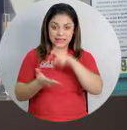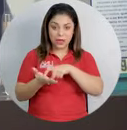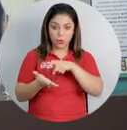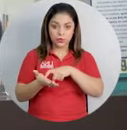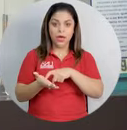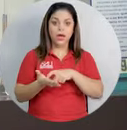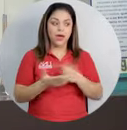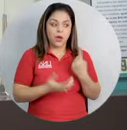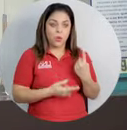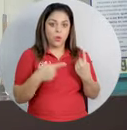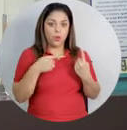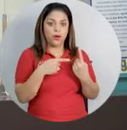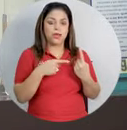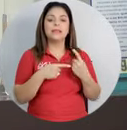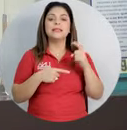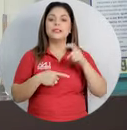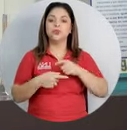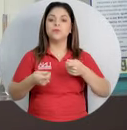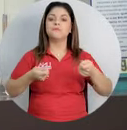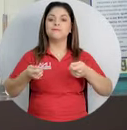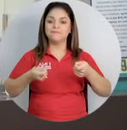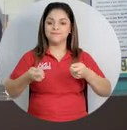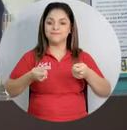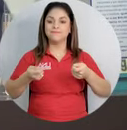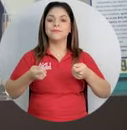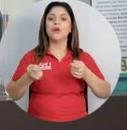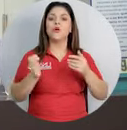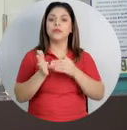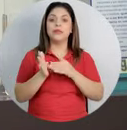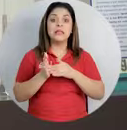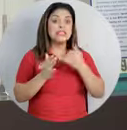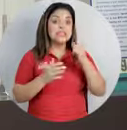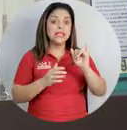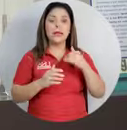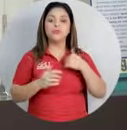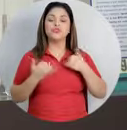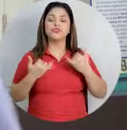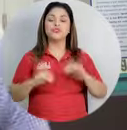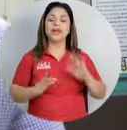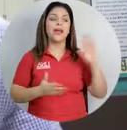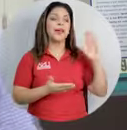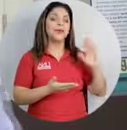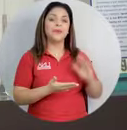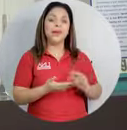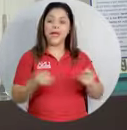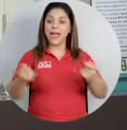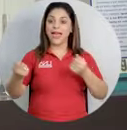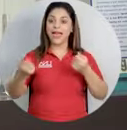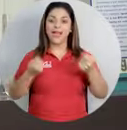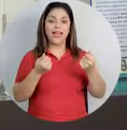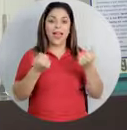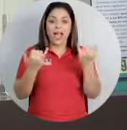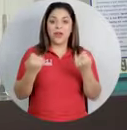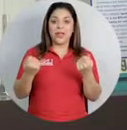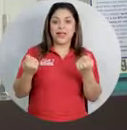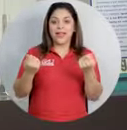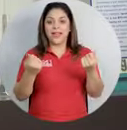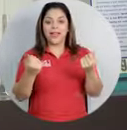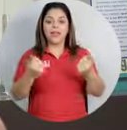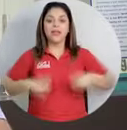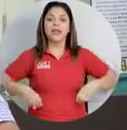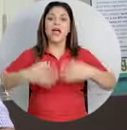la restricción de presupuesto. Porque si yo empiezo a tener números verdes y empiezo alegremente